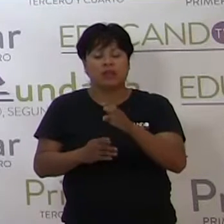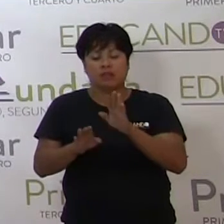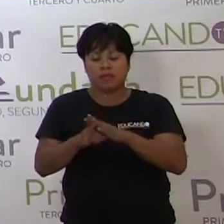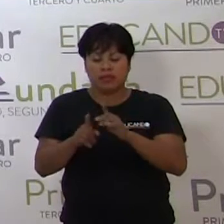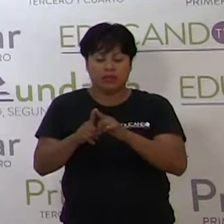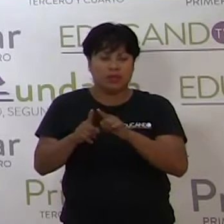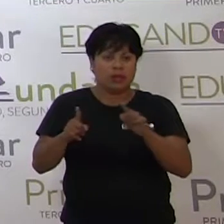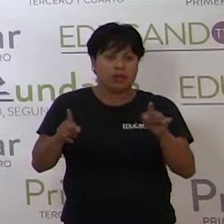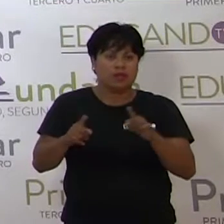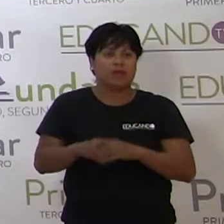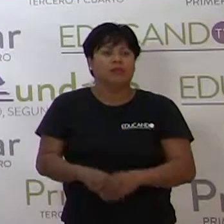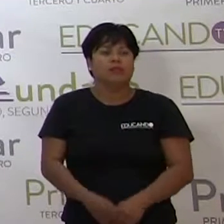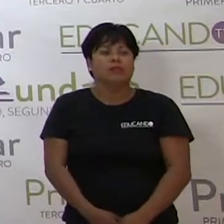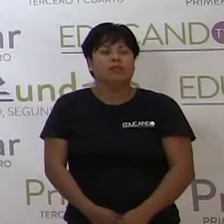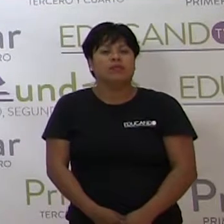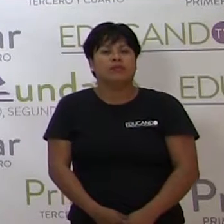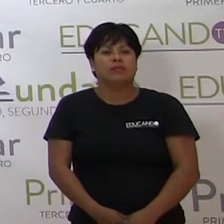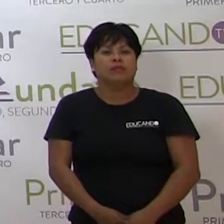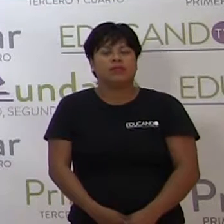largo,